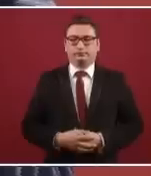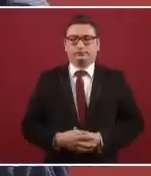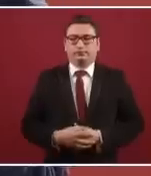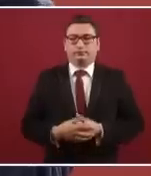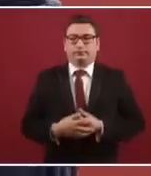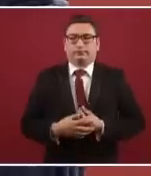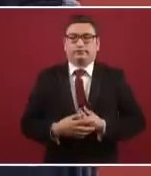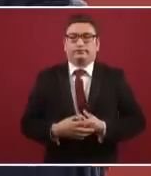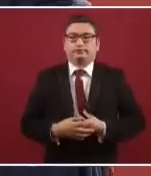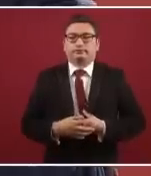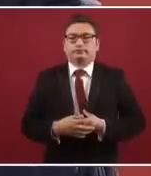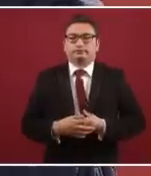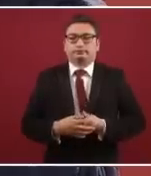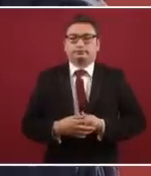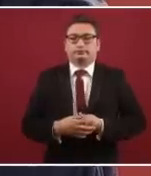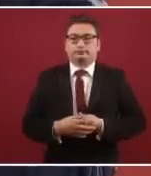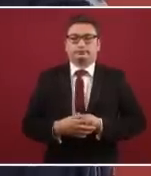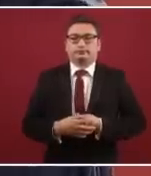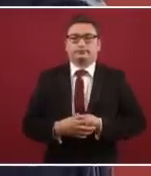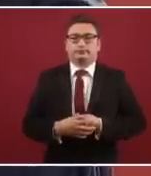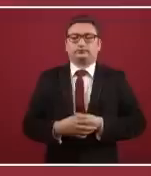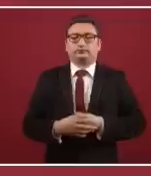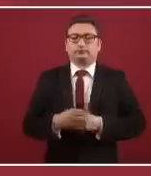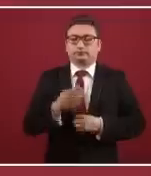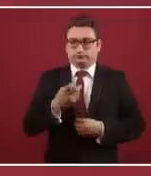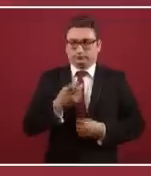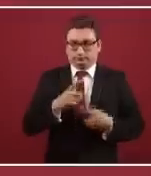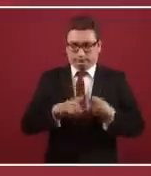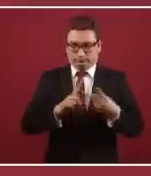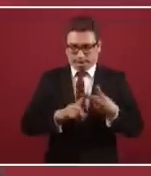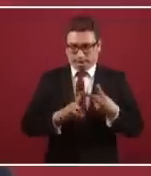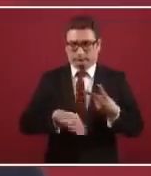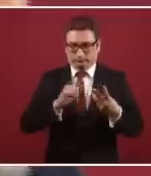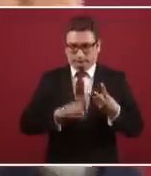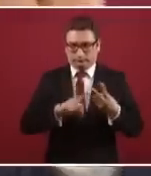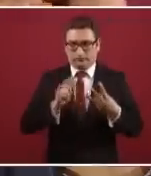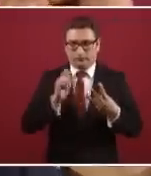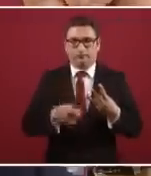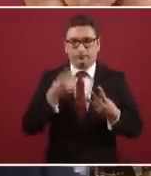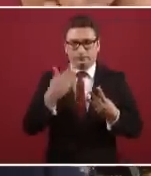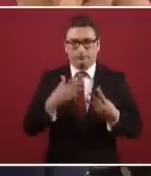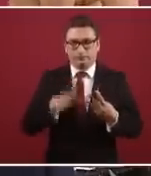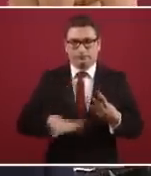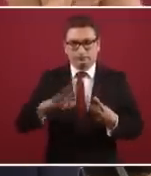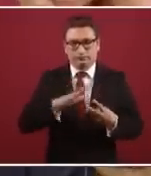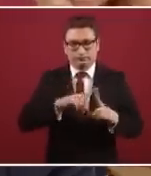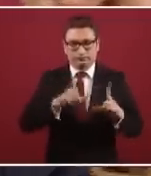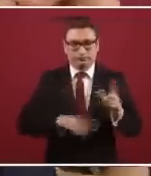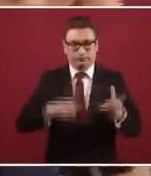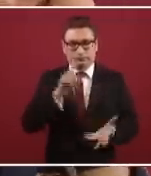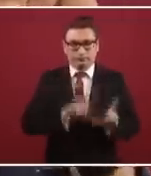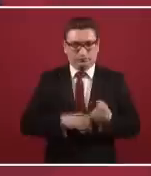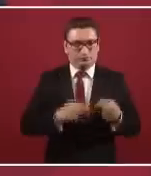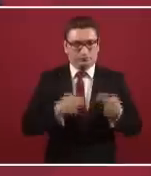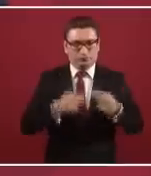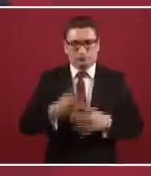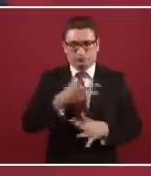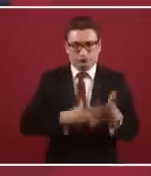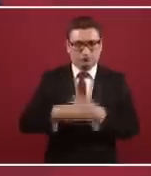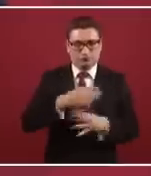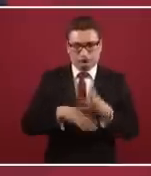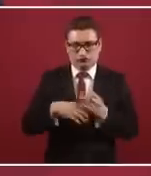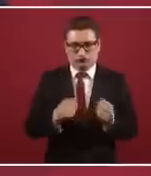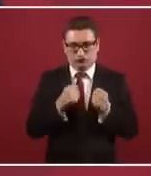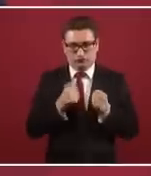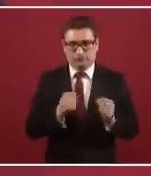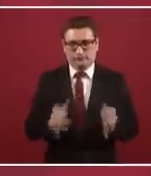pero esa es la segunda. La tercera es fortalecer el mercado interno, y aquí viene